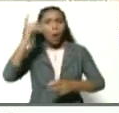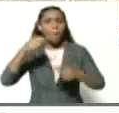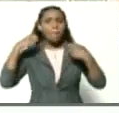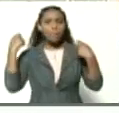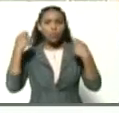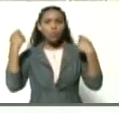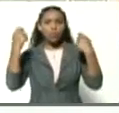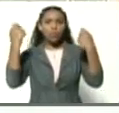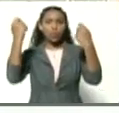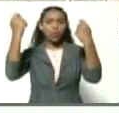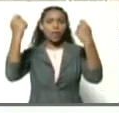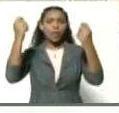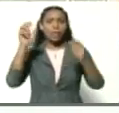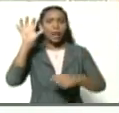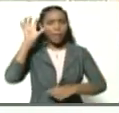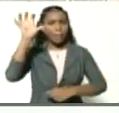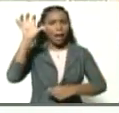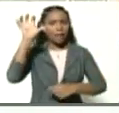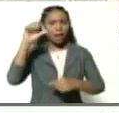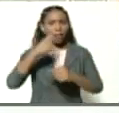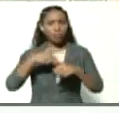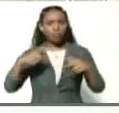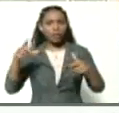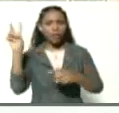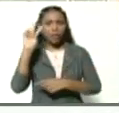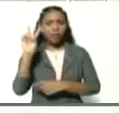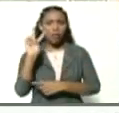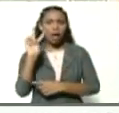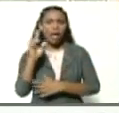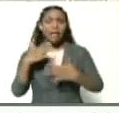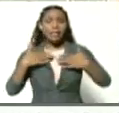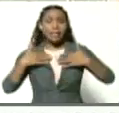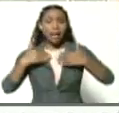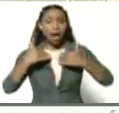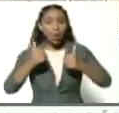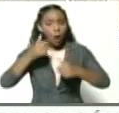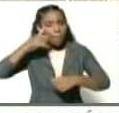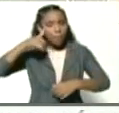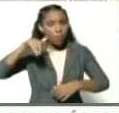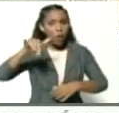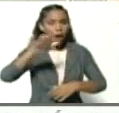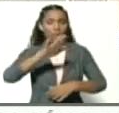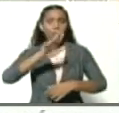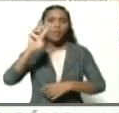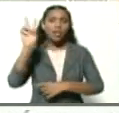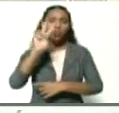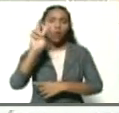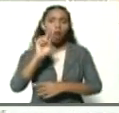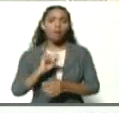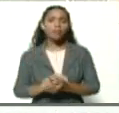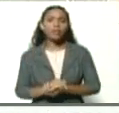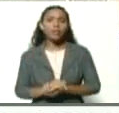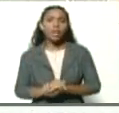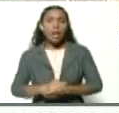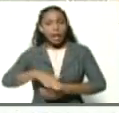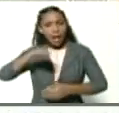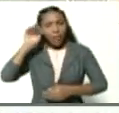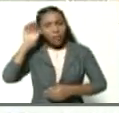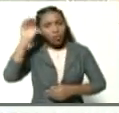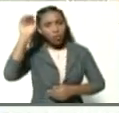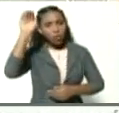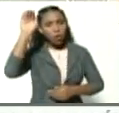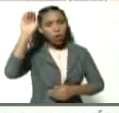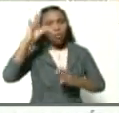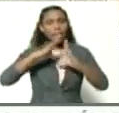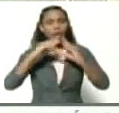prosperidad de la patria venezolana, por la salud del pueblo de Venezuela y por el futuro